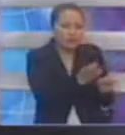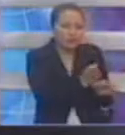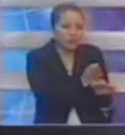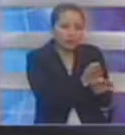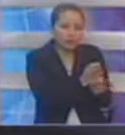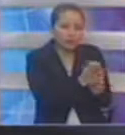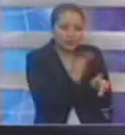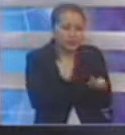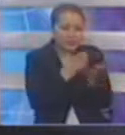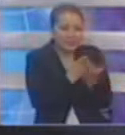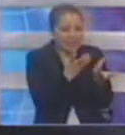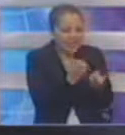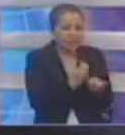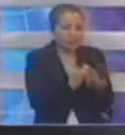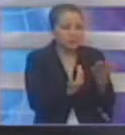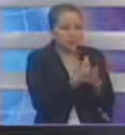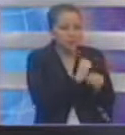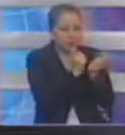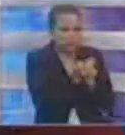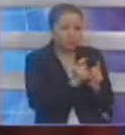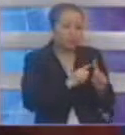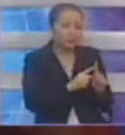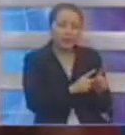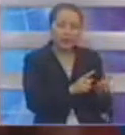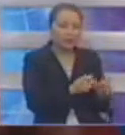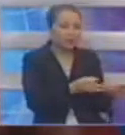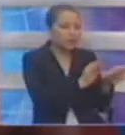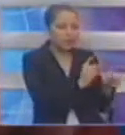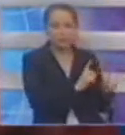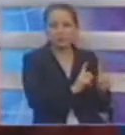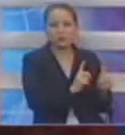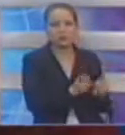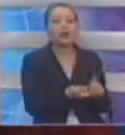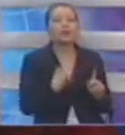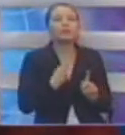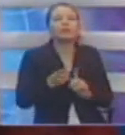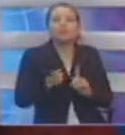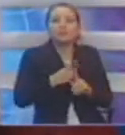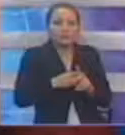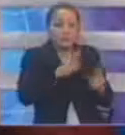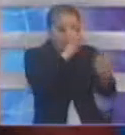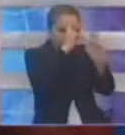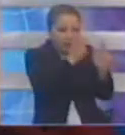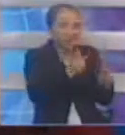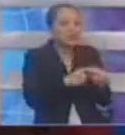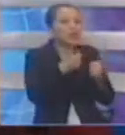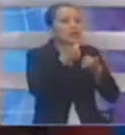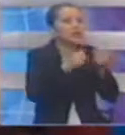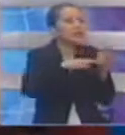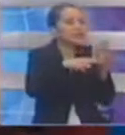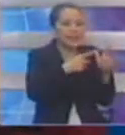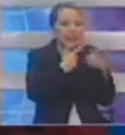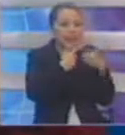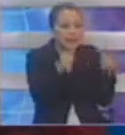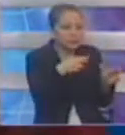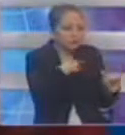Es que, ¿sabe? Lo básico en todo esto es, primero, respetar lo que es, lo que es la libertad de las